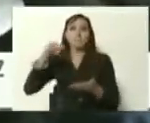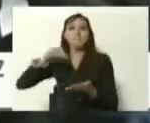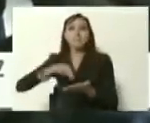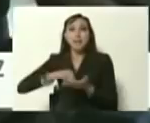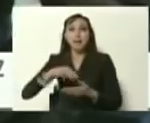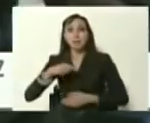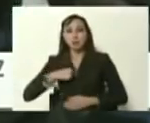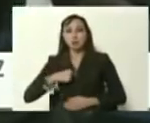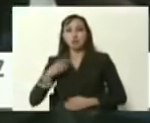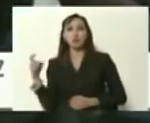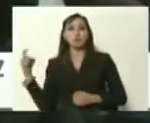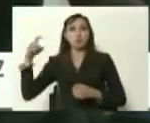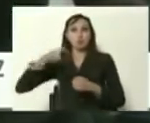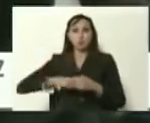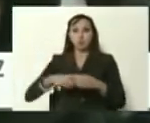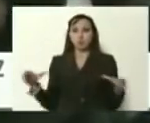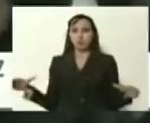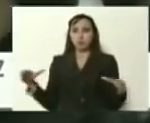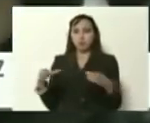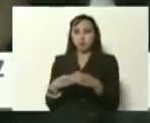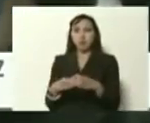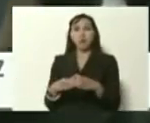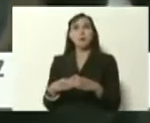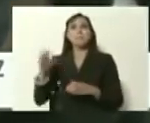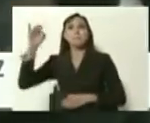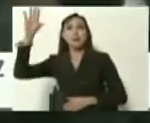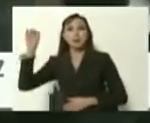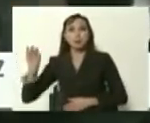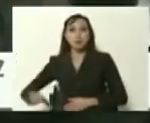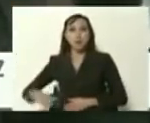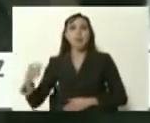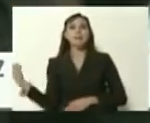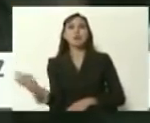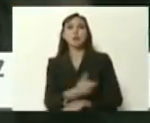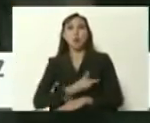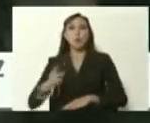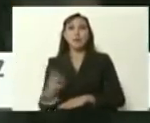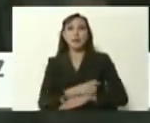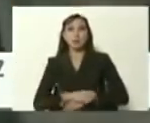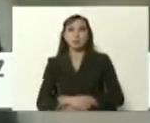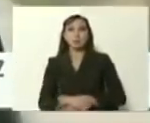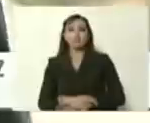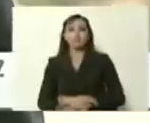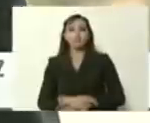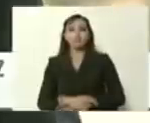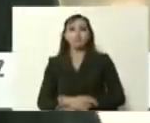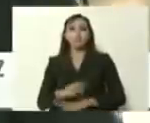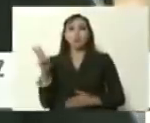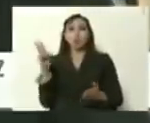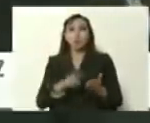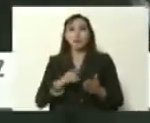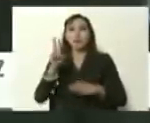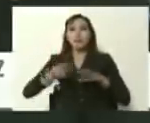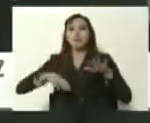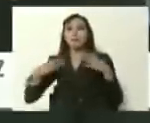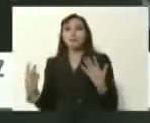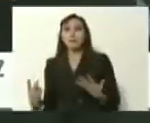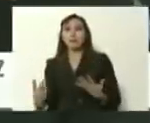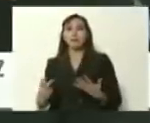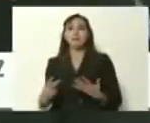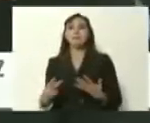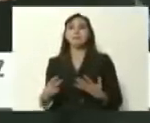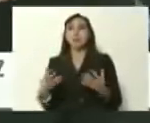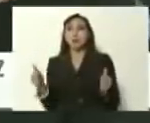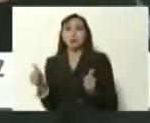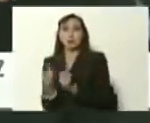parte del Consejo Pastoral de Gobierno, que en el 2017 el compañero Héctor Rodríguez en